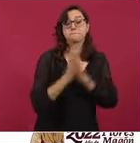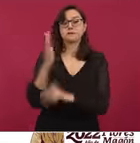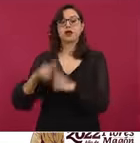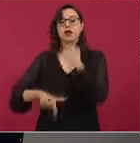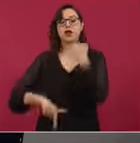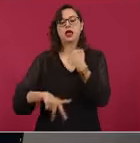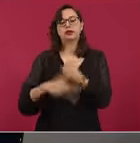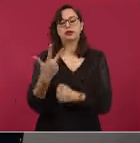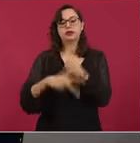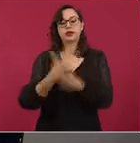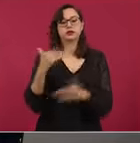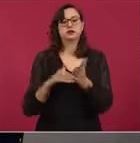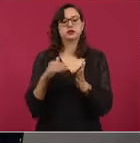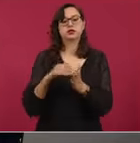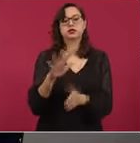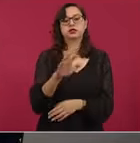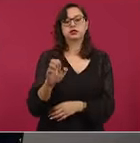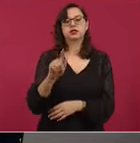13.574.526 piezas.